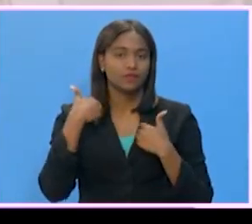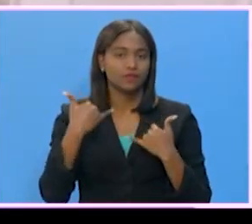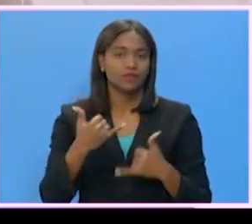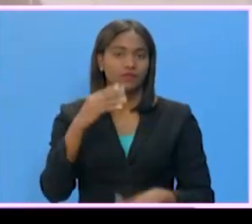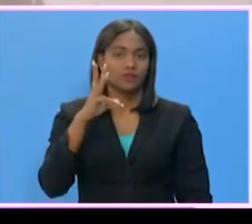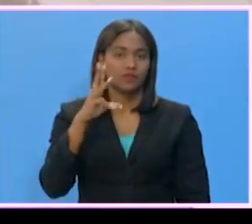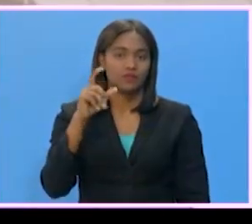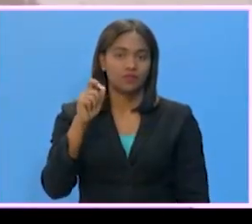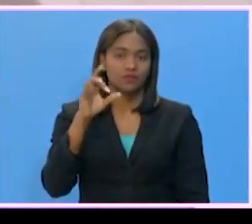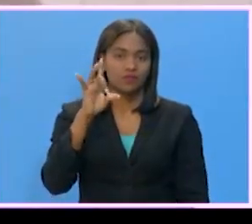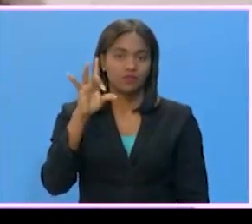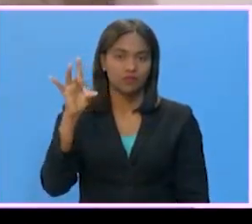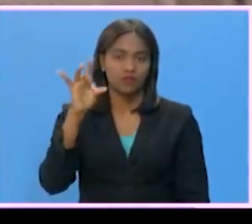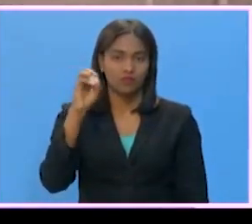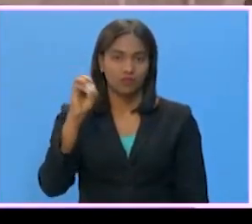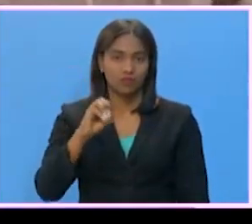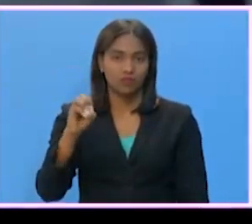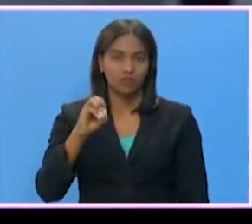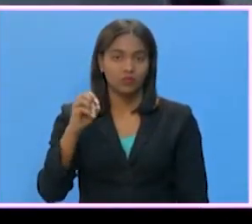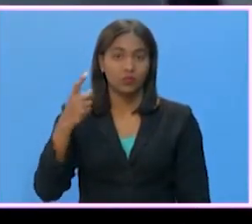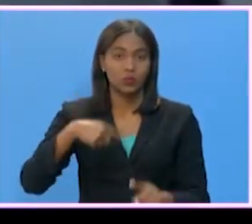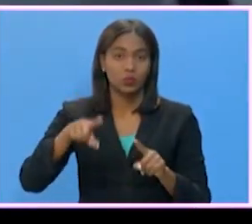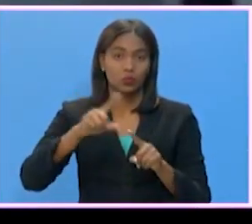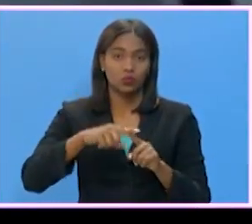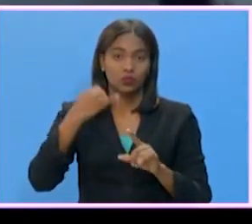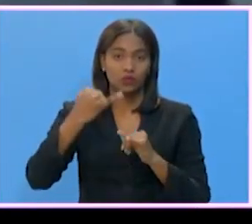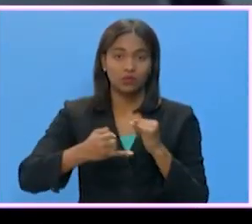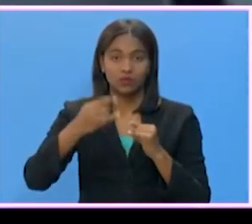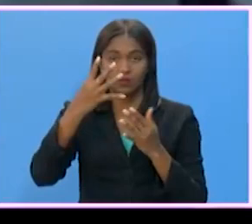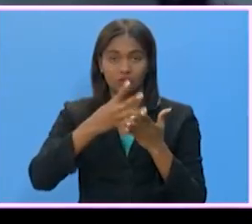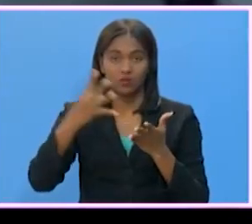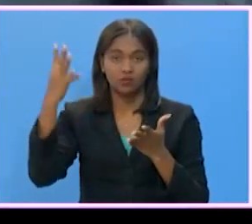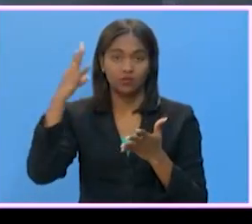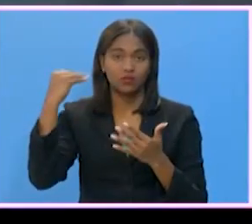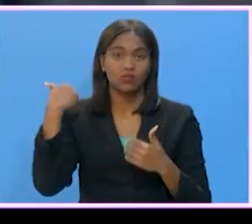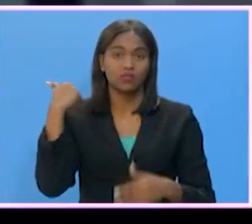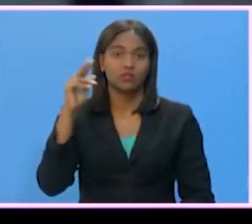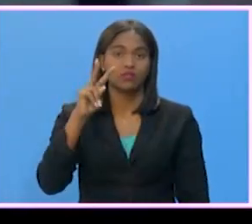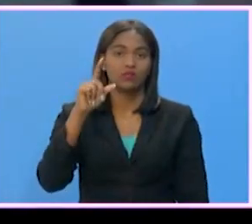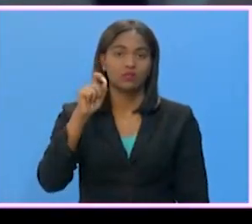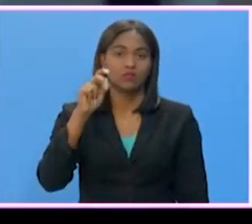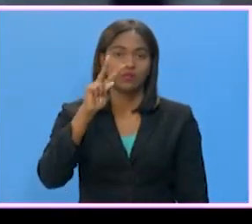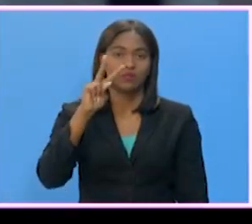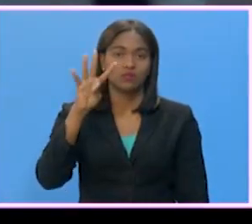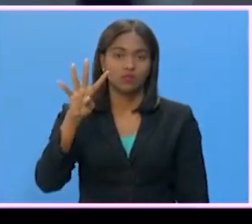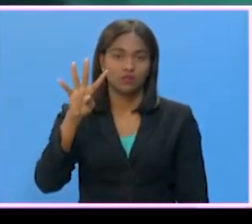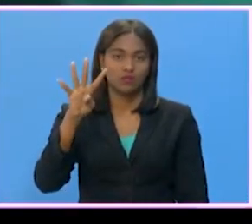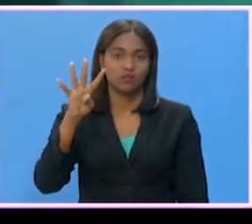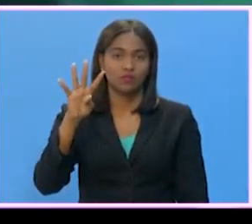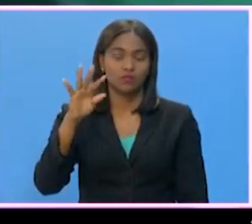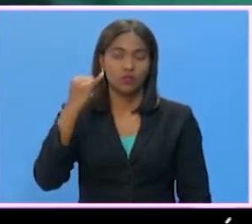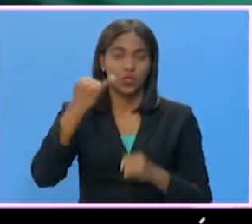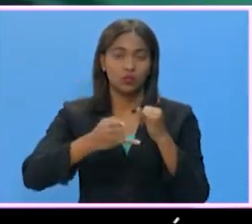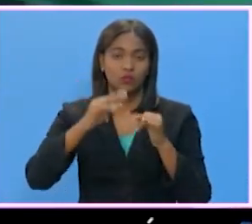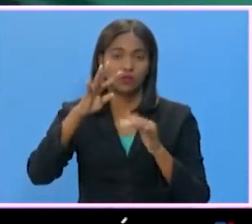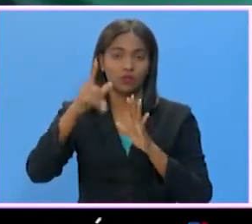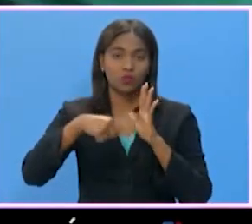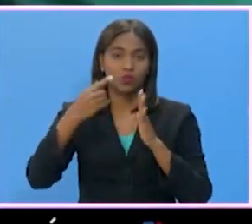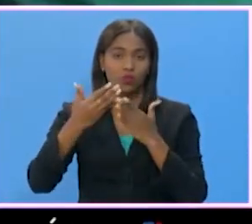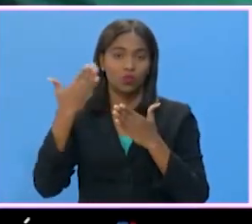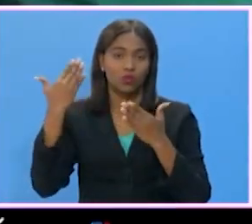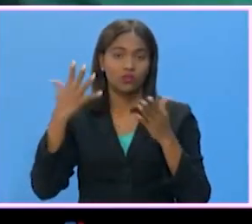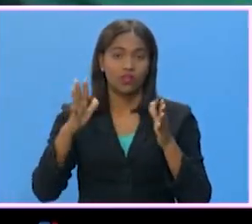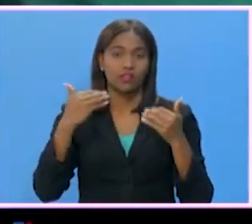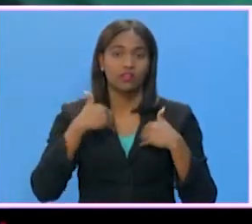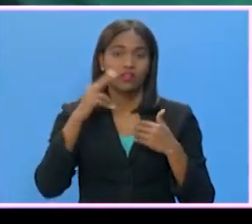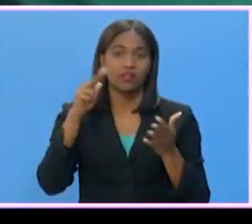en 6.88%, mientras la de las últimas 4 semanas está en 2.24. En las últimas 24 horas se